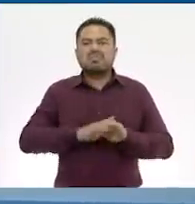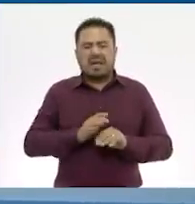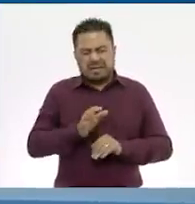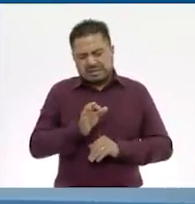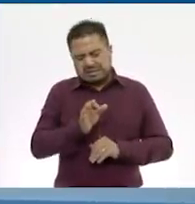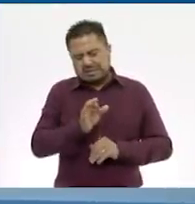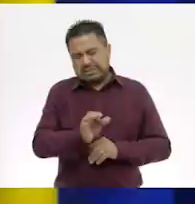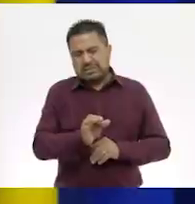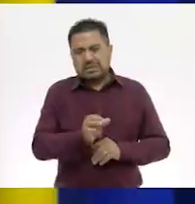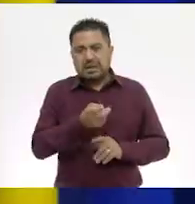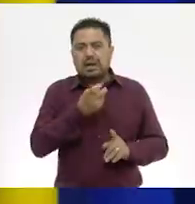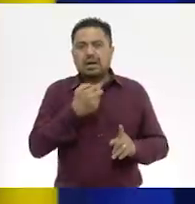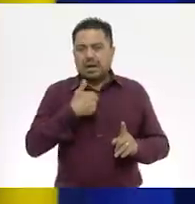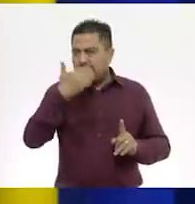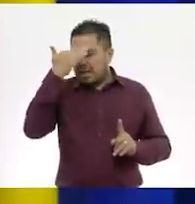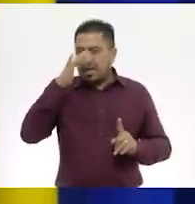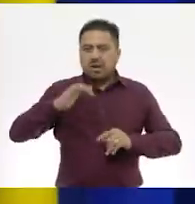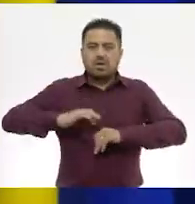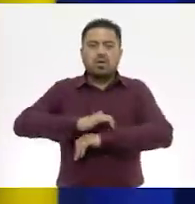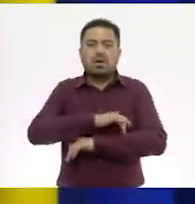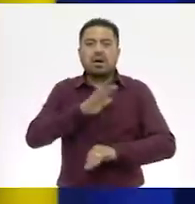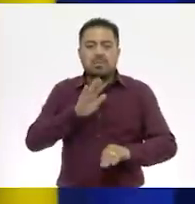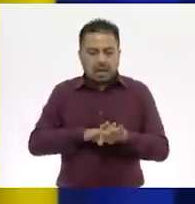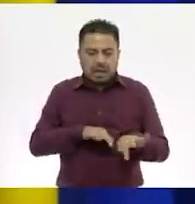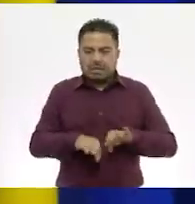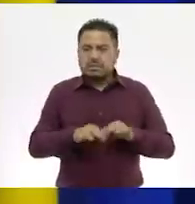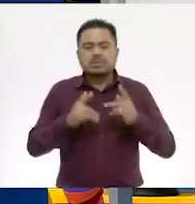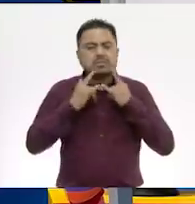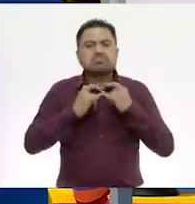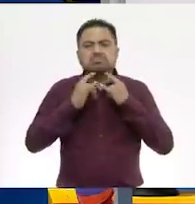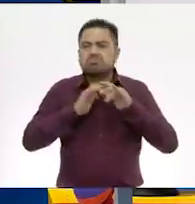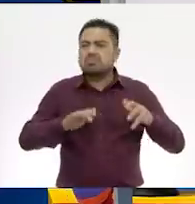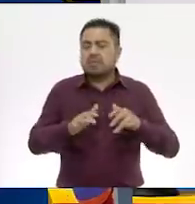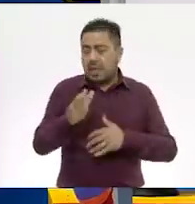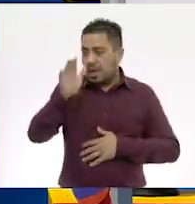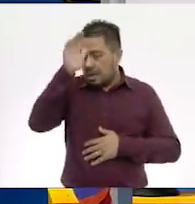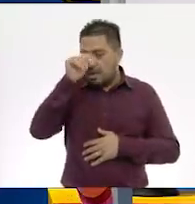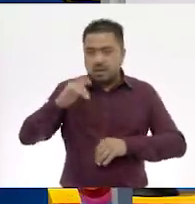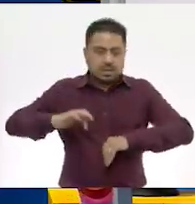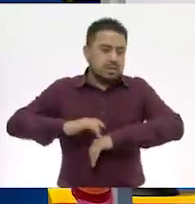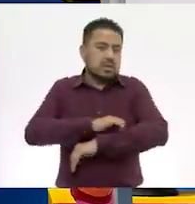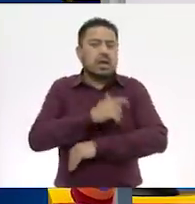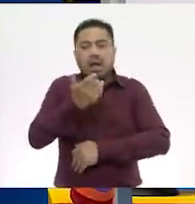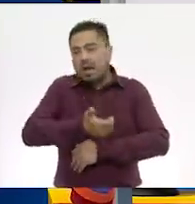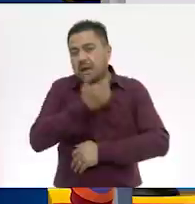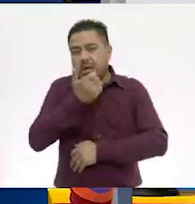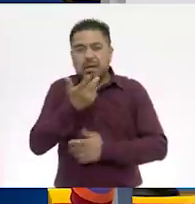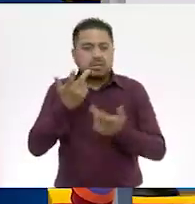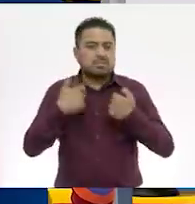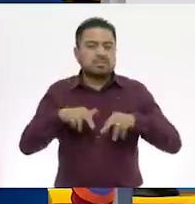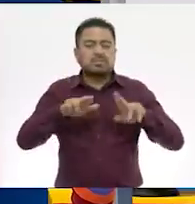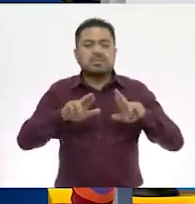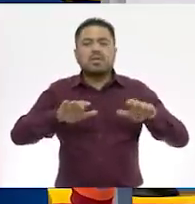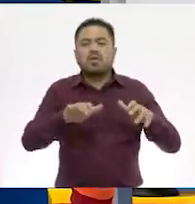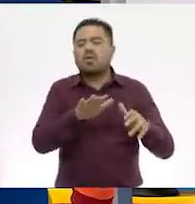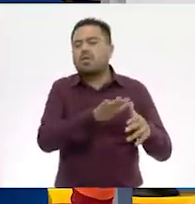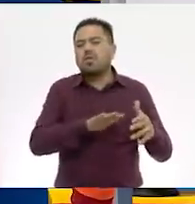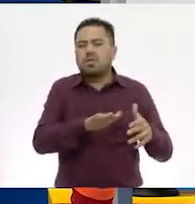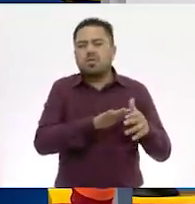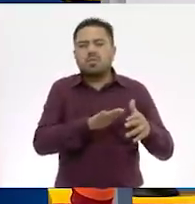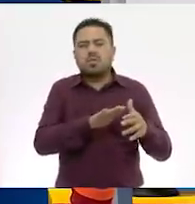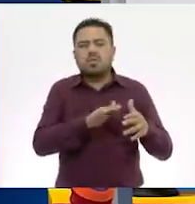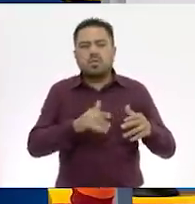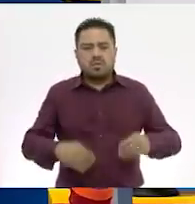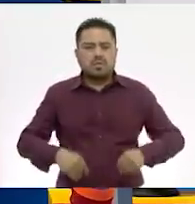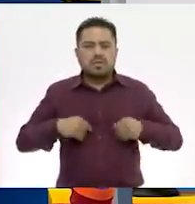pequeñita. Yo sabía que las hormigas son muy trabajadoras. ¿De acuerdo? Las hormigas suelen ser representadas como seres que